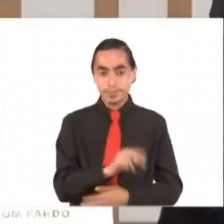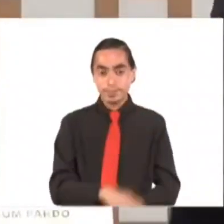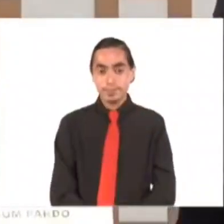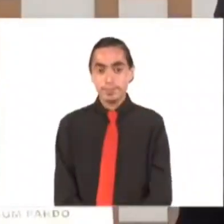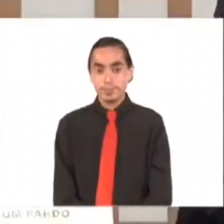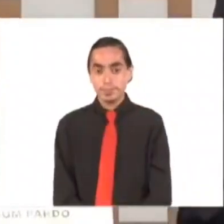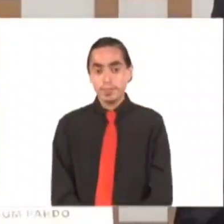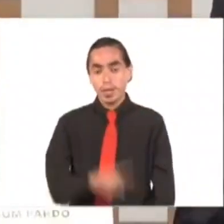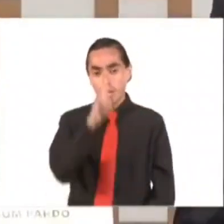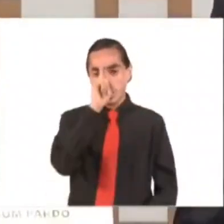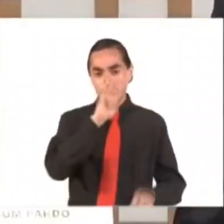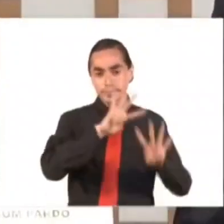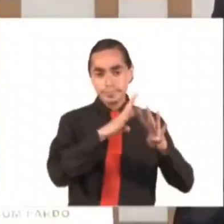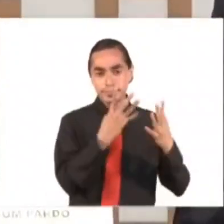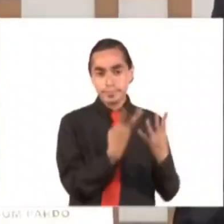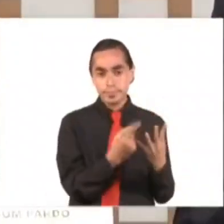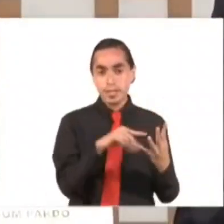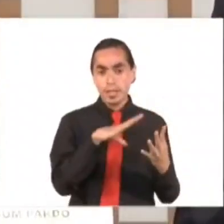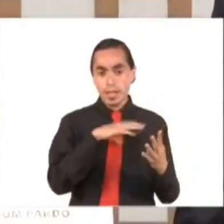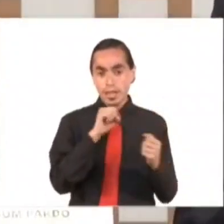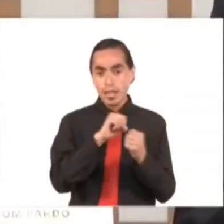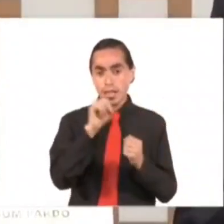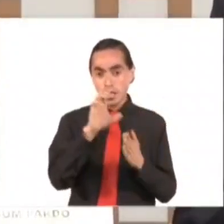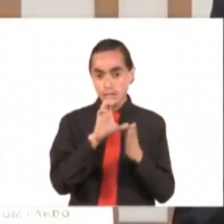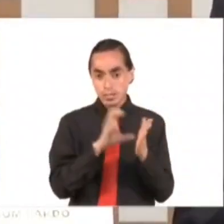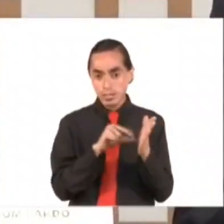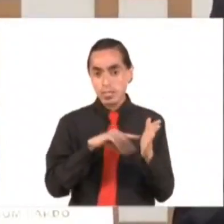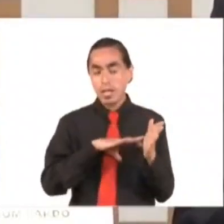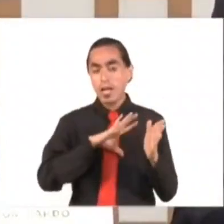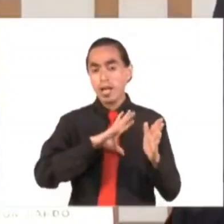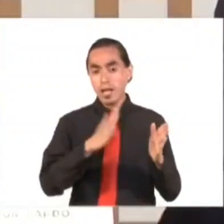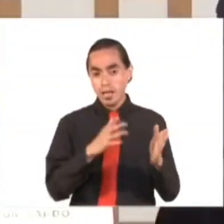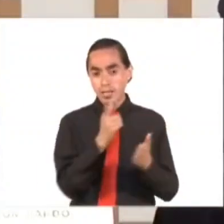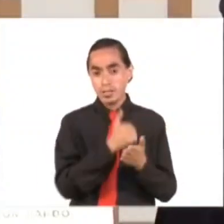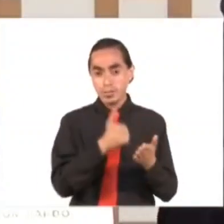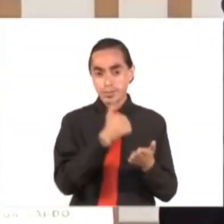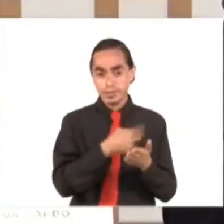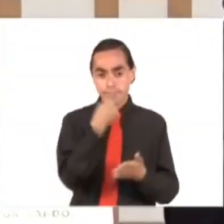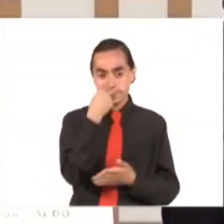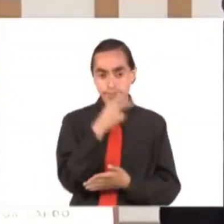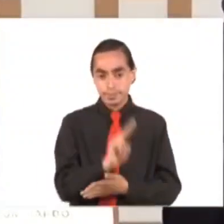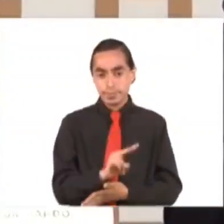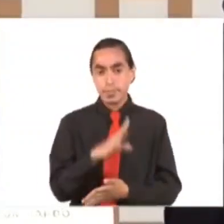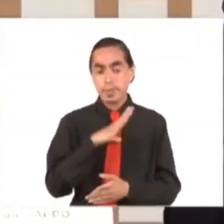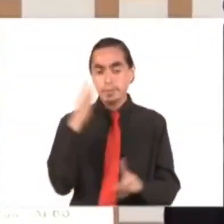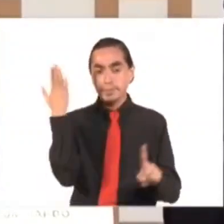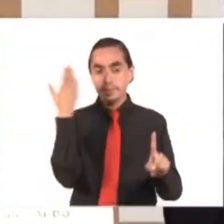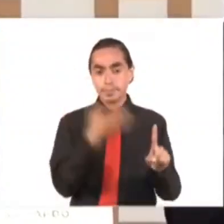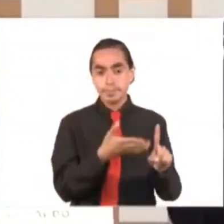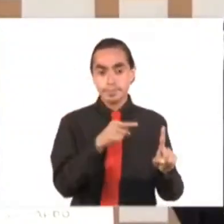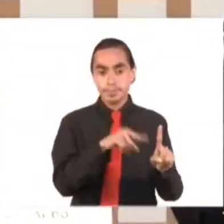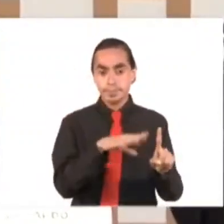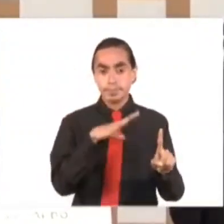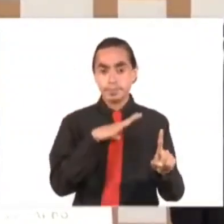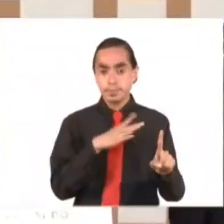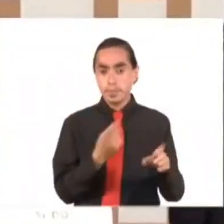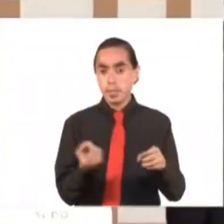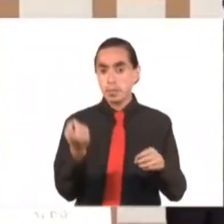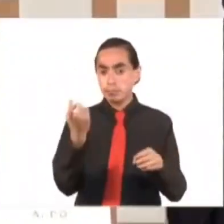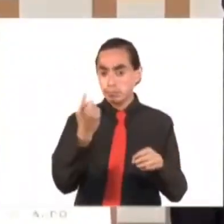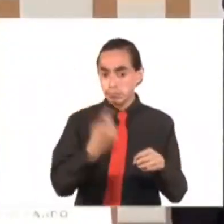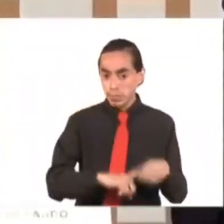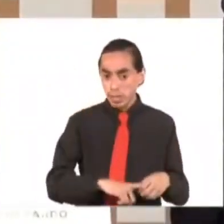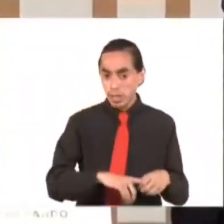un consejo establecido en la Constitución Política de la Ciudad de México que tiene como objetivo incorporar